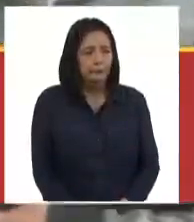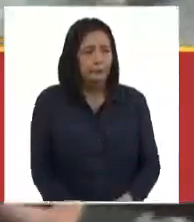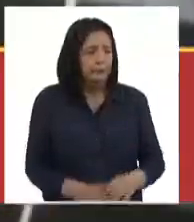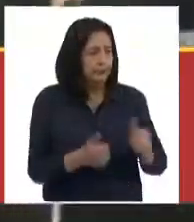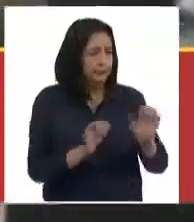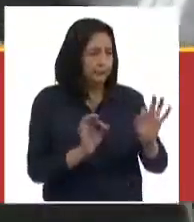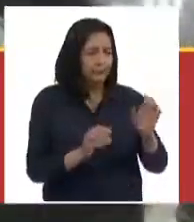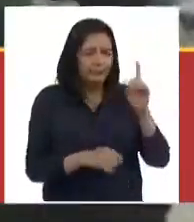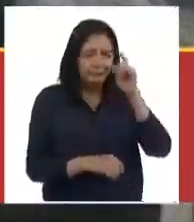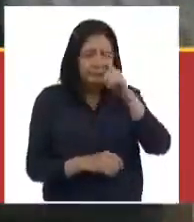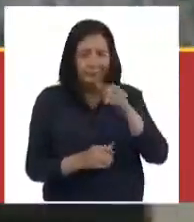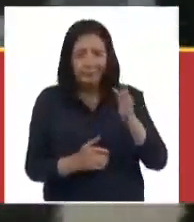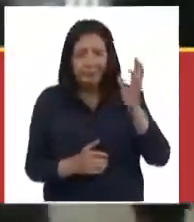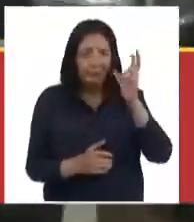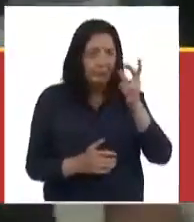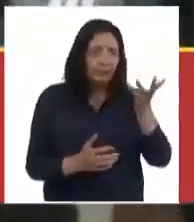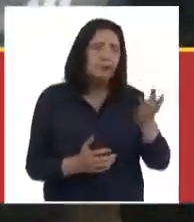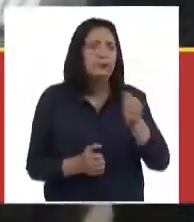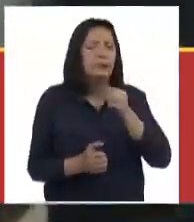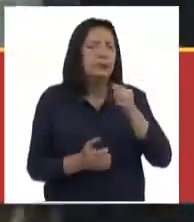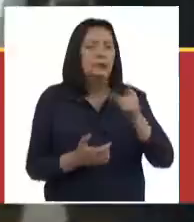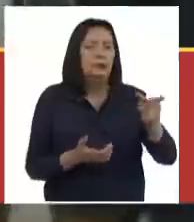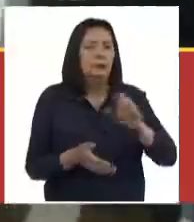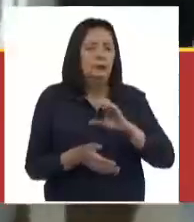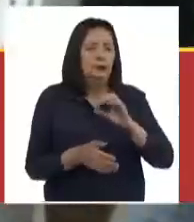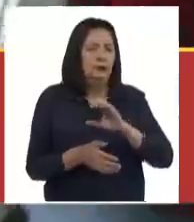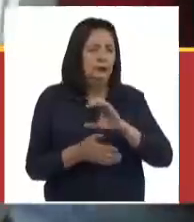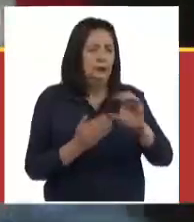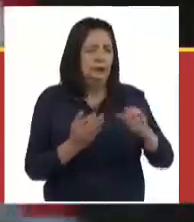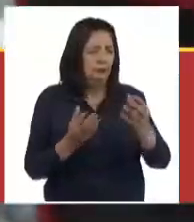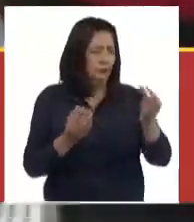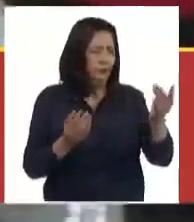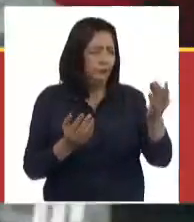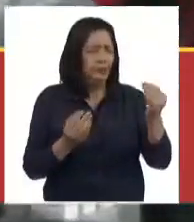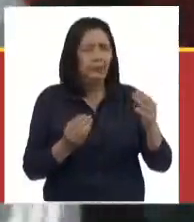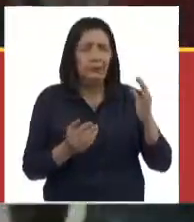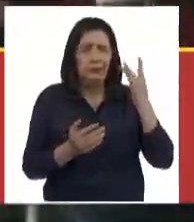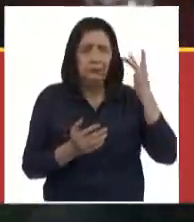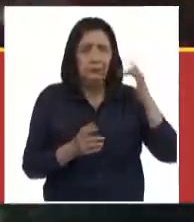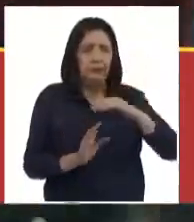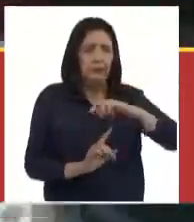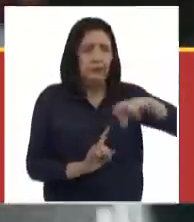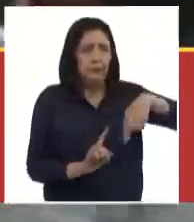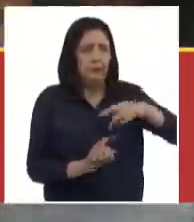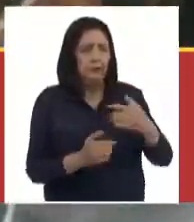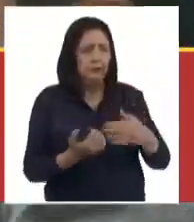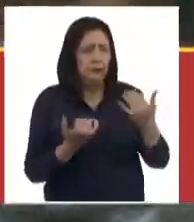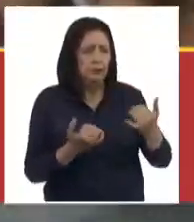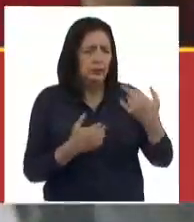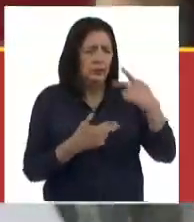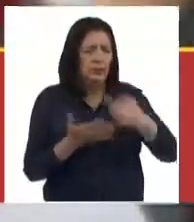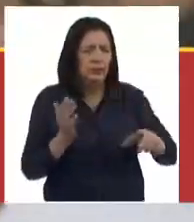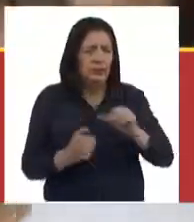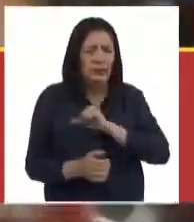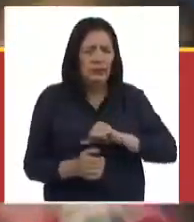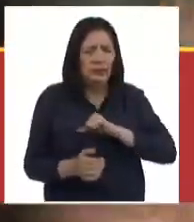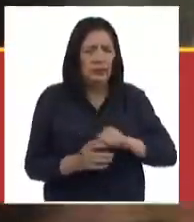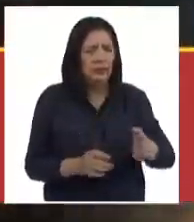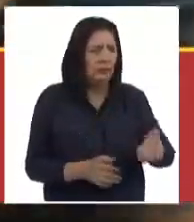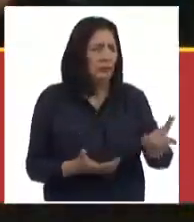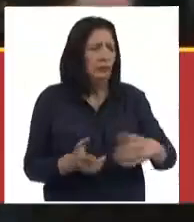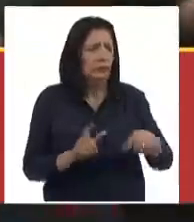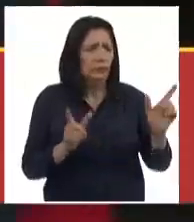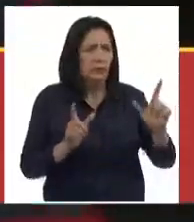Bien, hay dificultad para escuchar a Jorge Det, que se encuentra en Cajamarca. Es que hay mucha bulla en los alrededores. Profesor, disculpe, estamos en vivo. ¿A qué actitudes de la prensa se